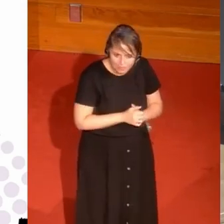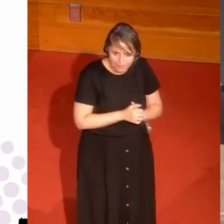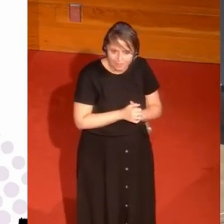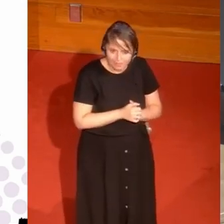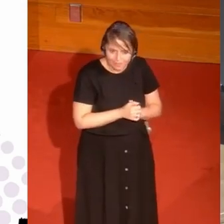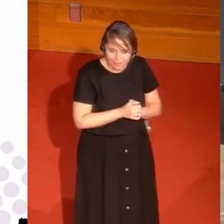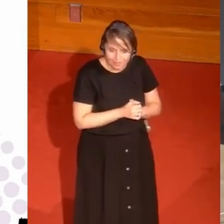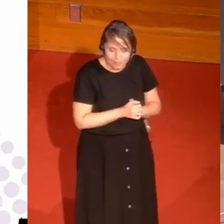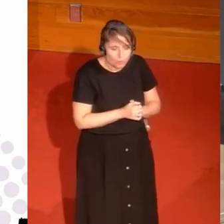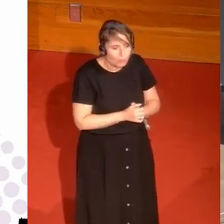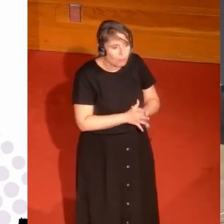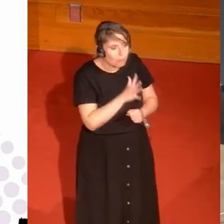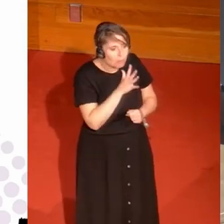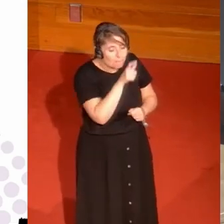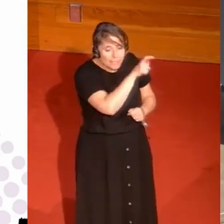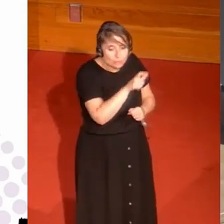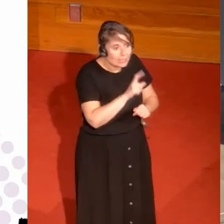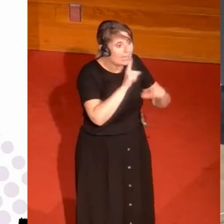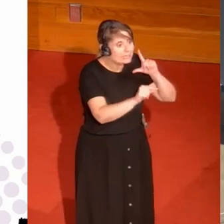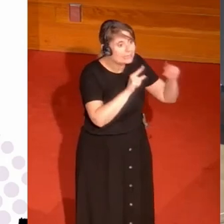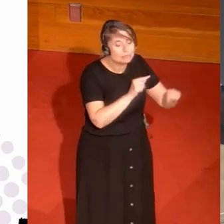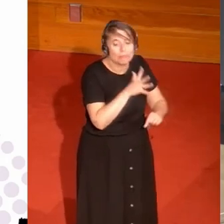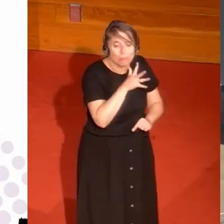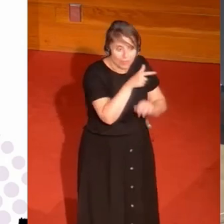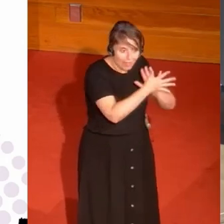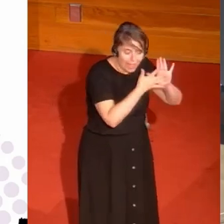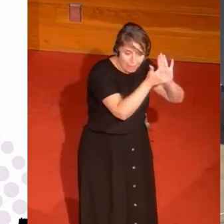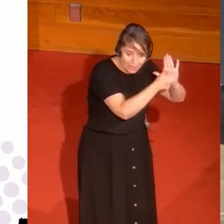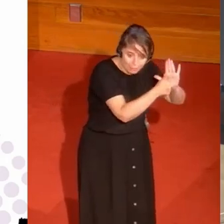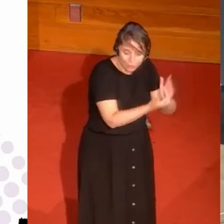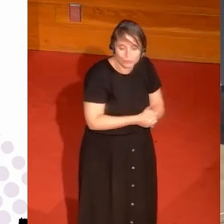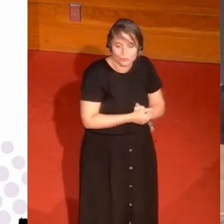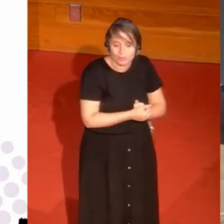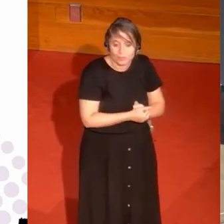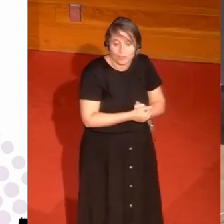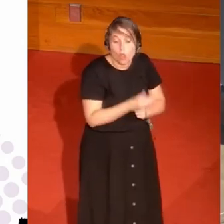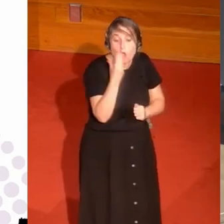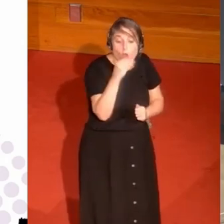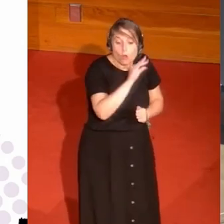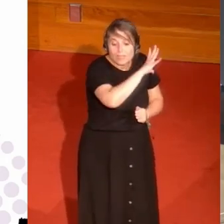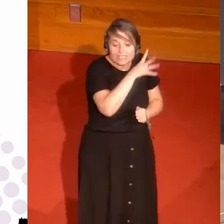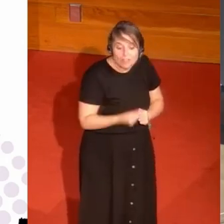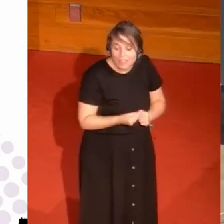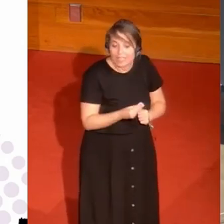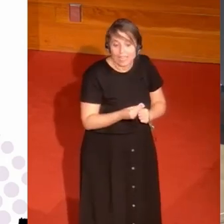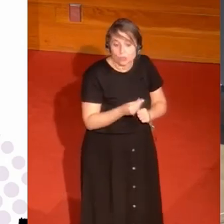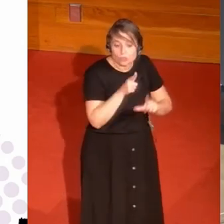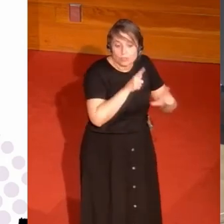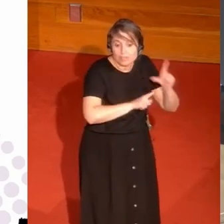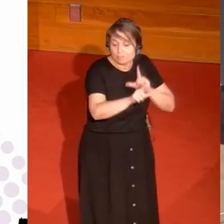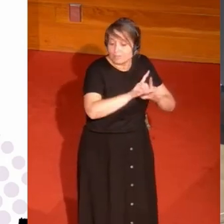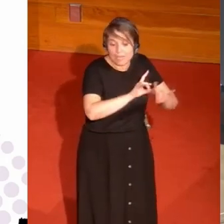las de de de Por qué las personas salen hablemos de la imposibilidad para los jóvenes africanos de viajar libremente